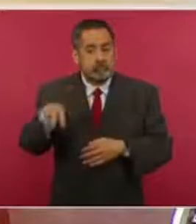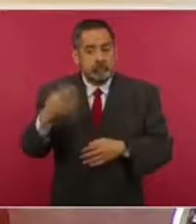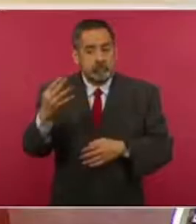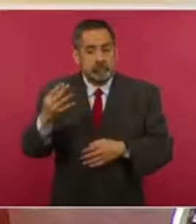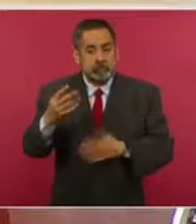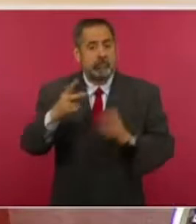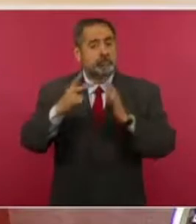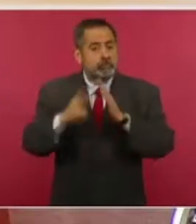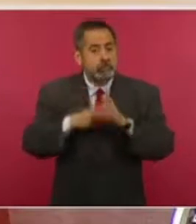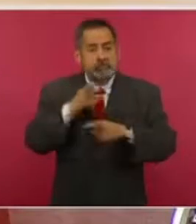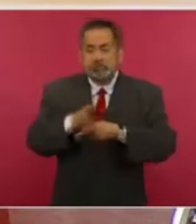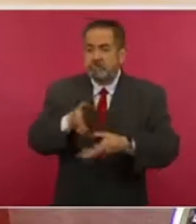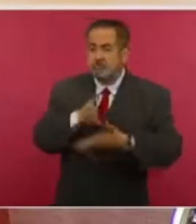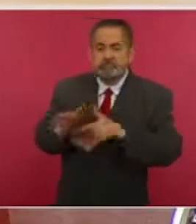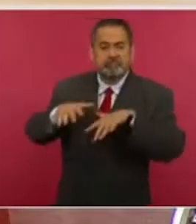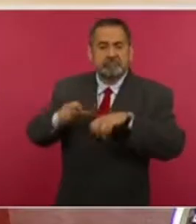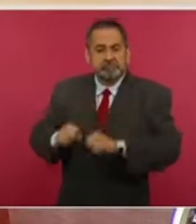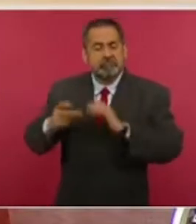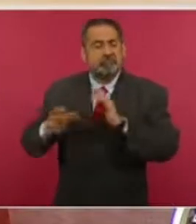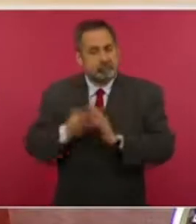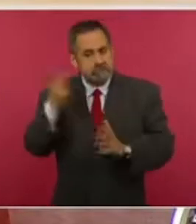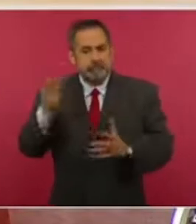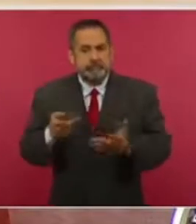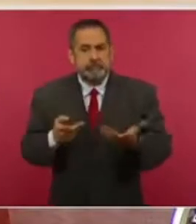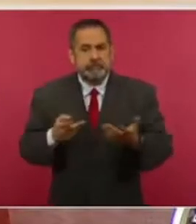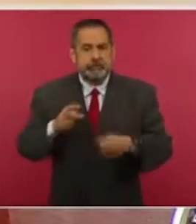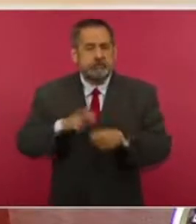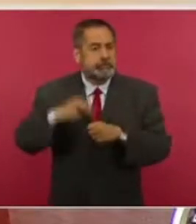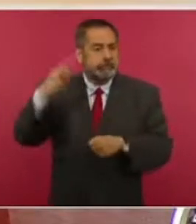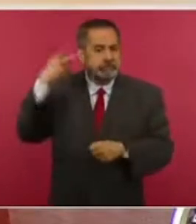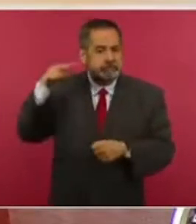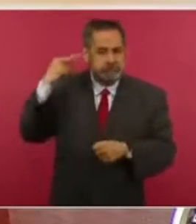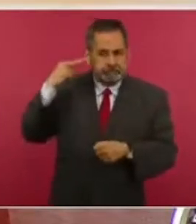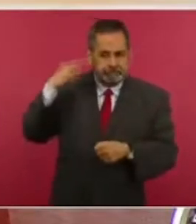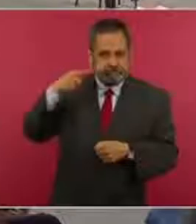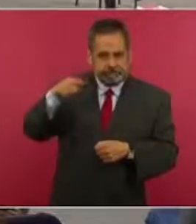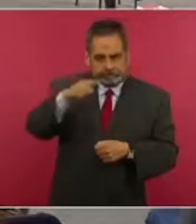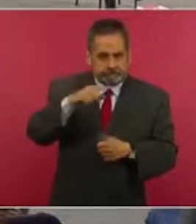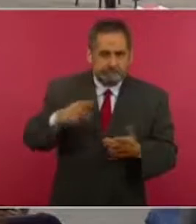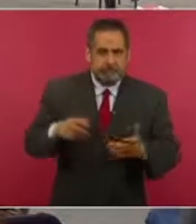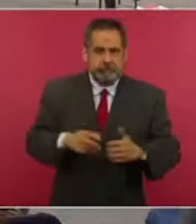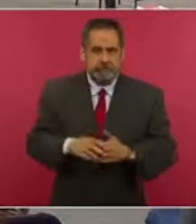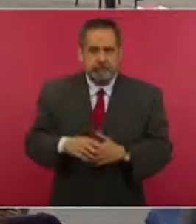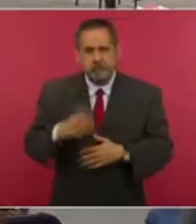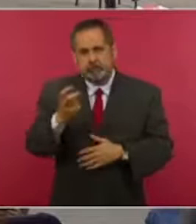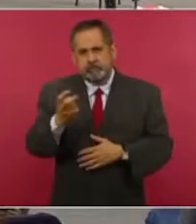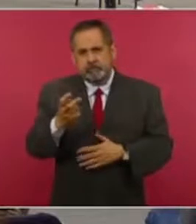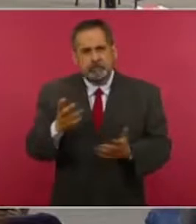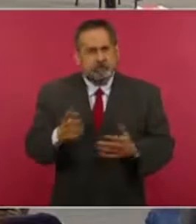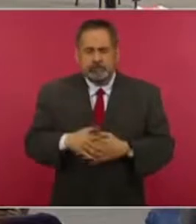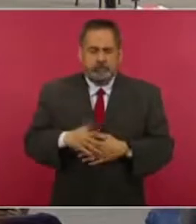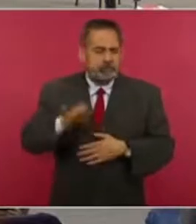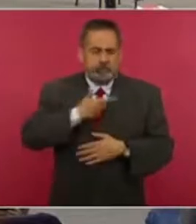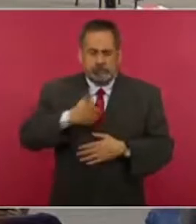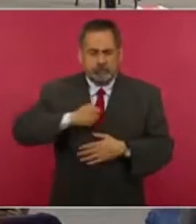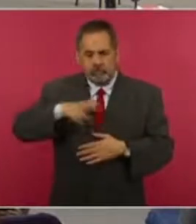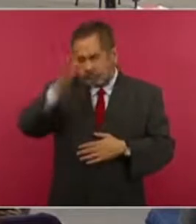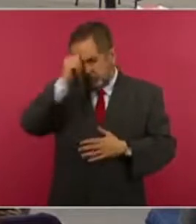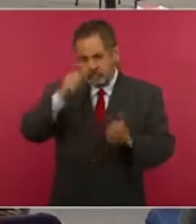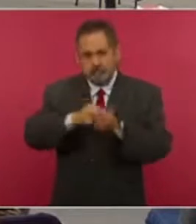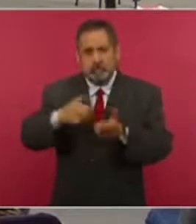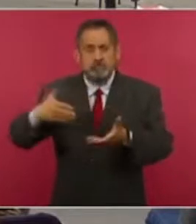1914, nos volvieron a invadir en Veracruz. Entonces, nosotros estamos en contra de las